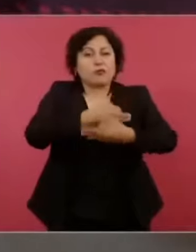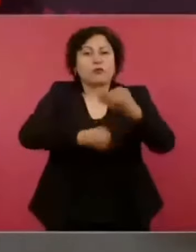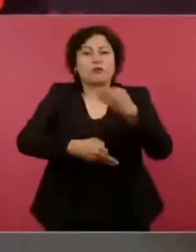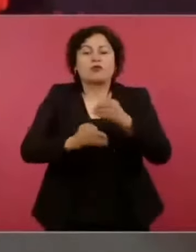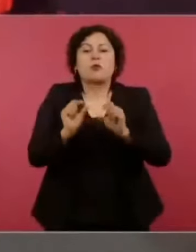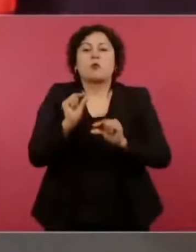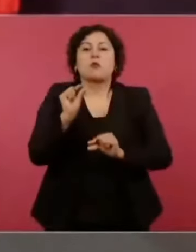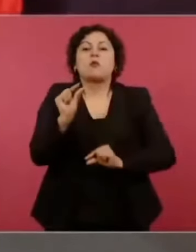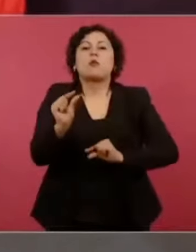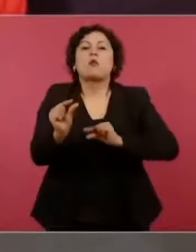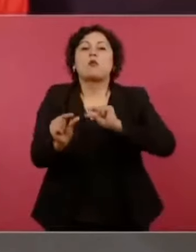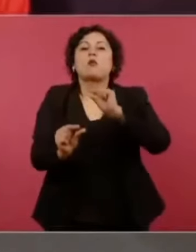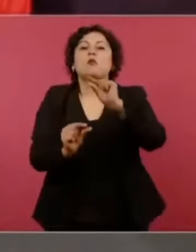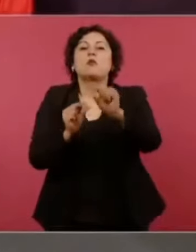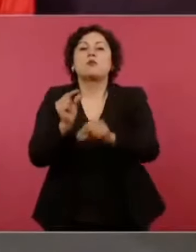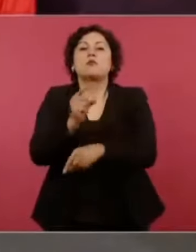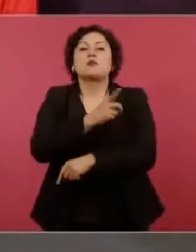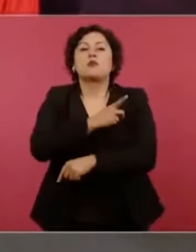borrando.